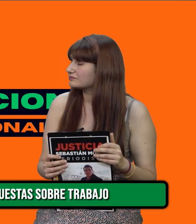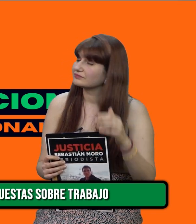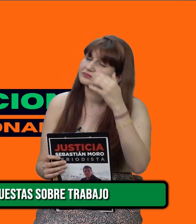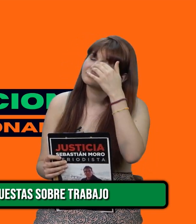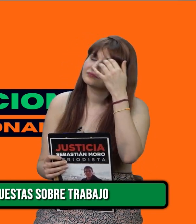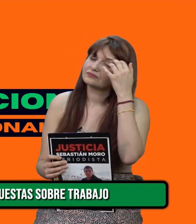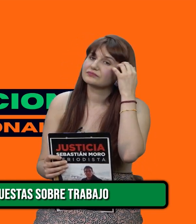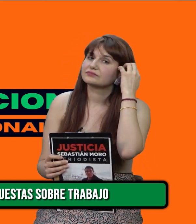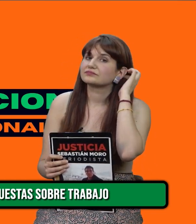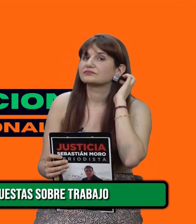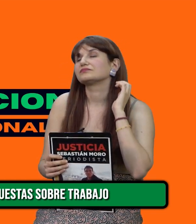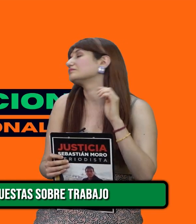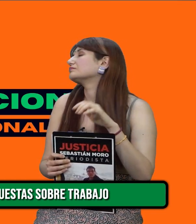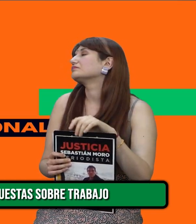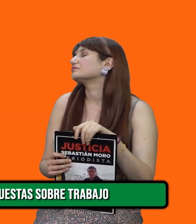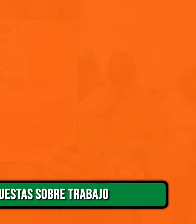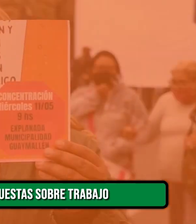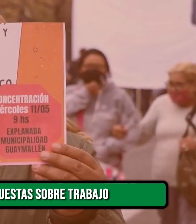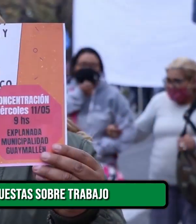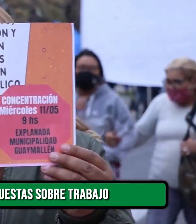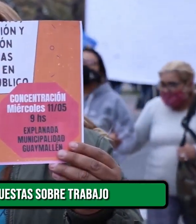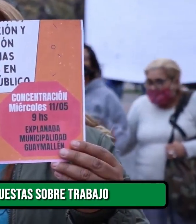vacaciones, también me parece esto de la